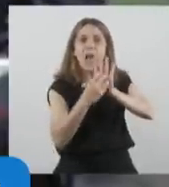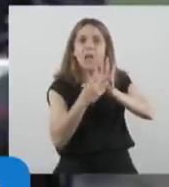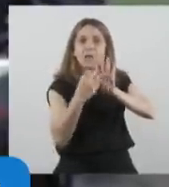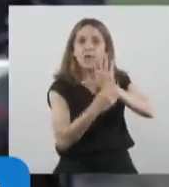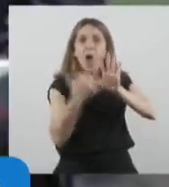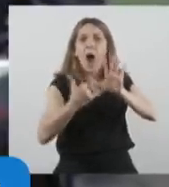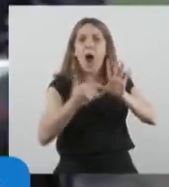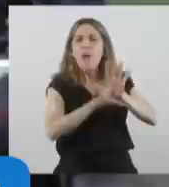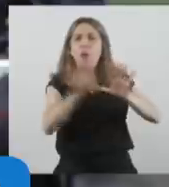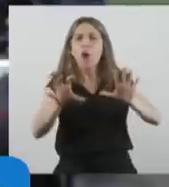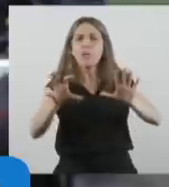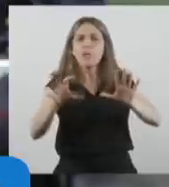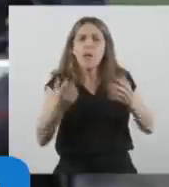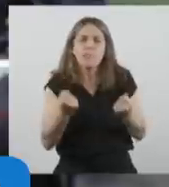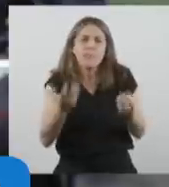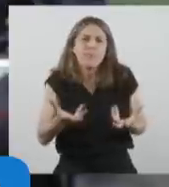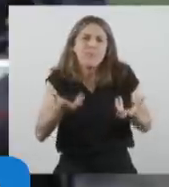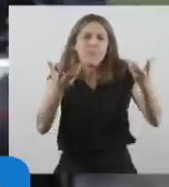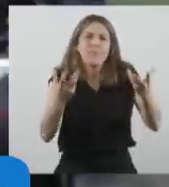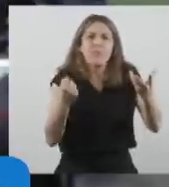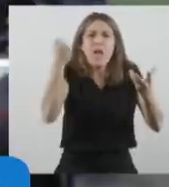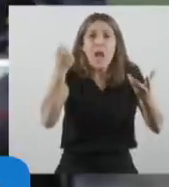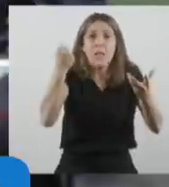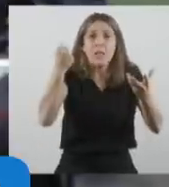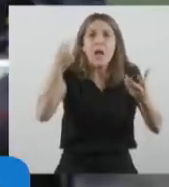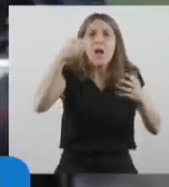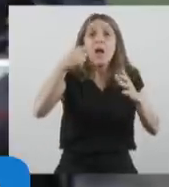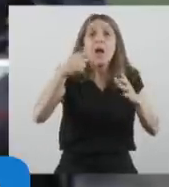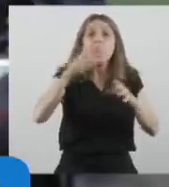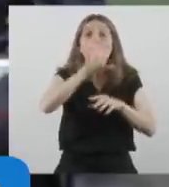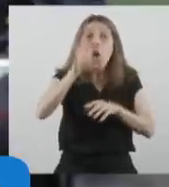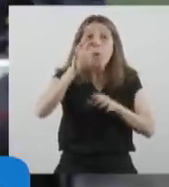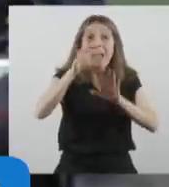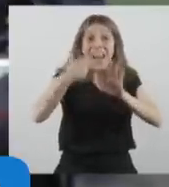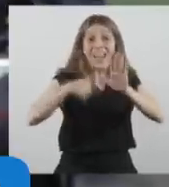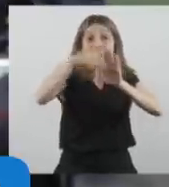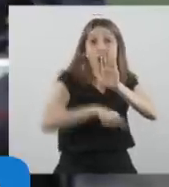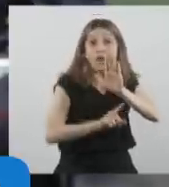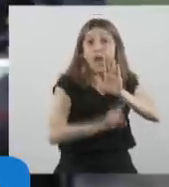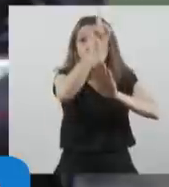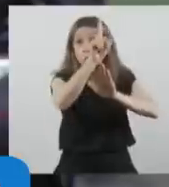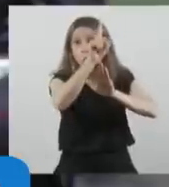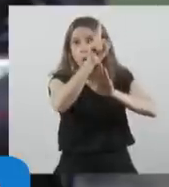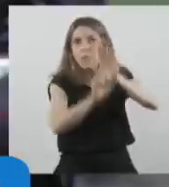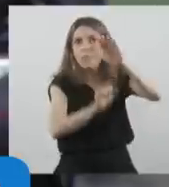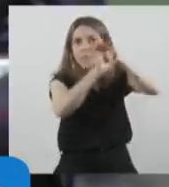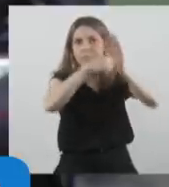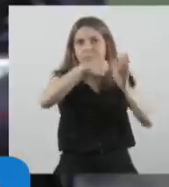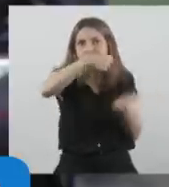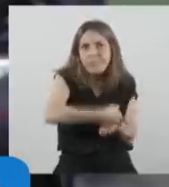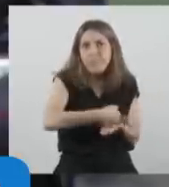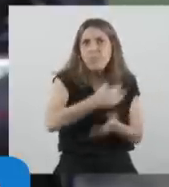pobreza al norte y el sur quien quiere es argentina esa es la argentina que soñaban san